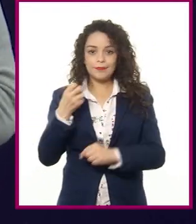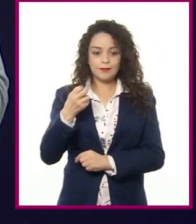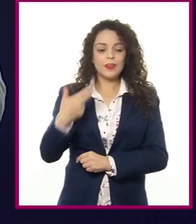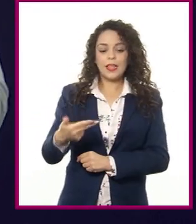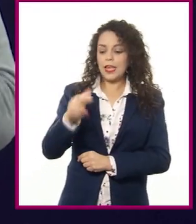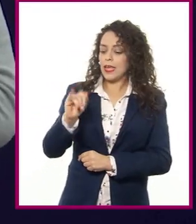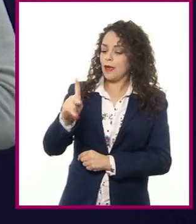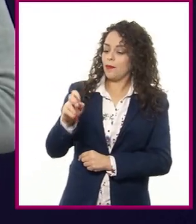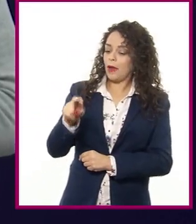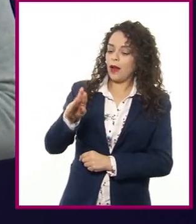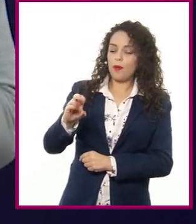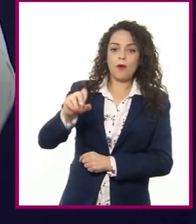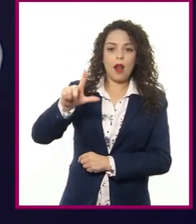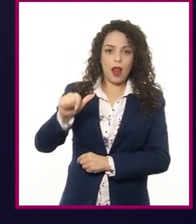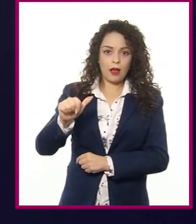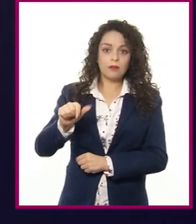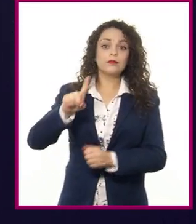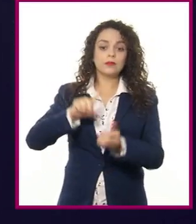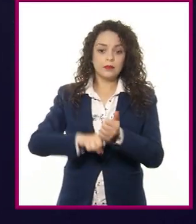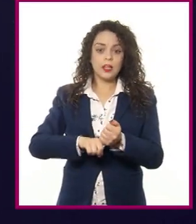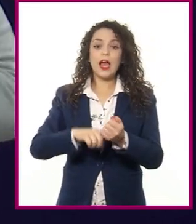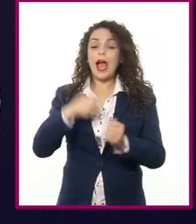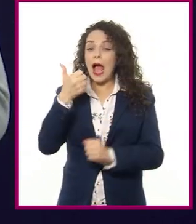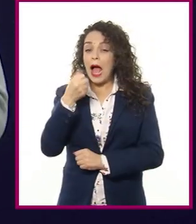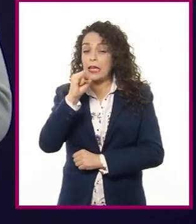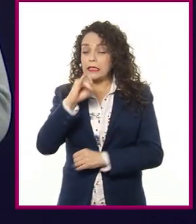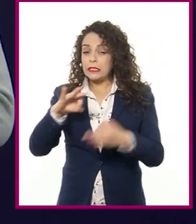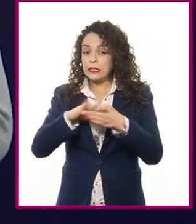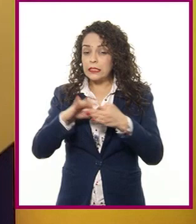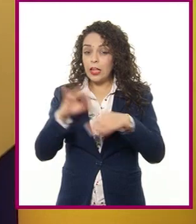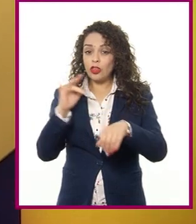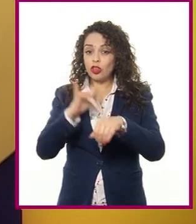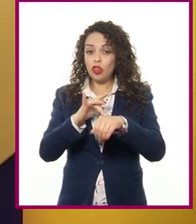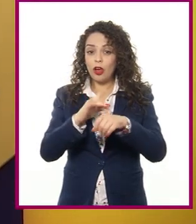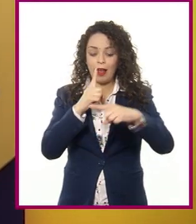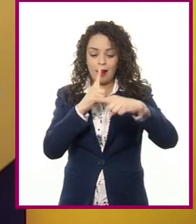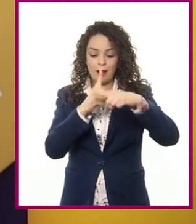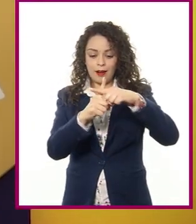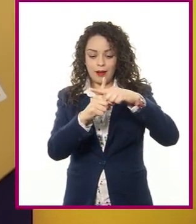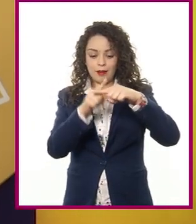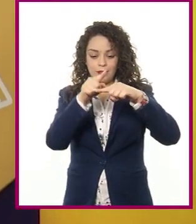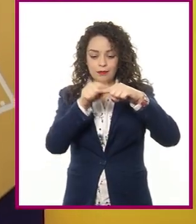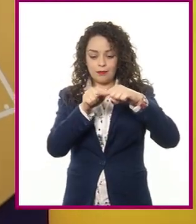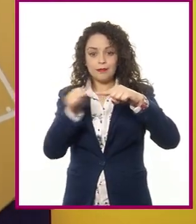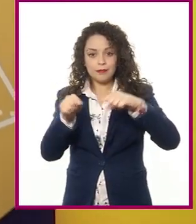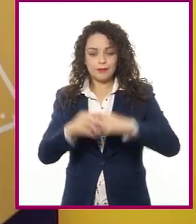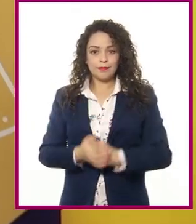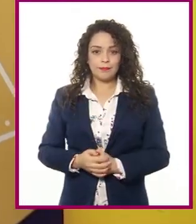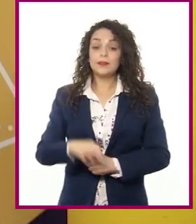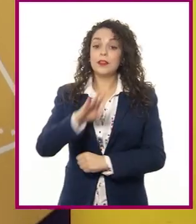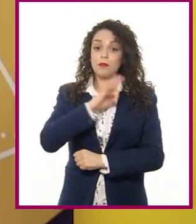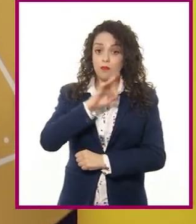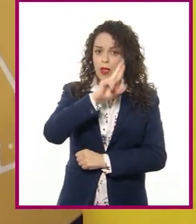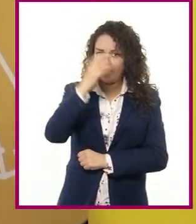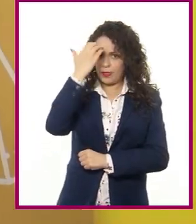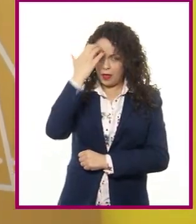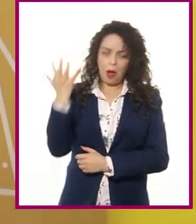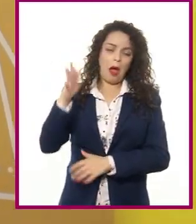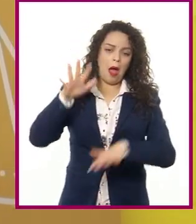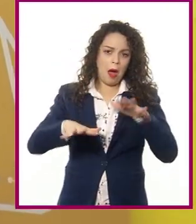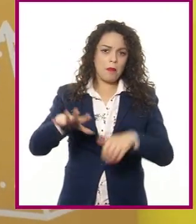hipérbola, misma que se acerca a los ejes de coordenadas. Asimismo, se puede reconocer que existen situaciones que